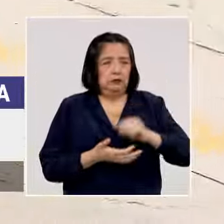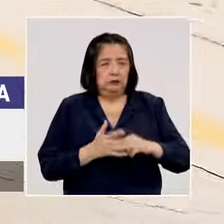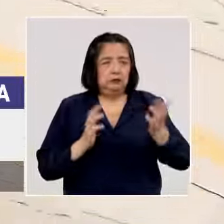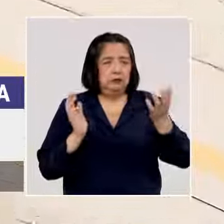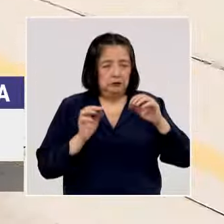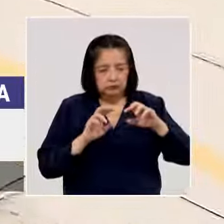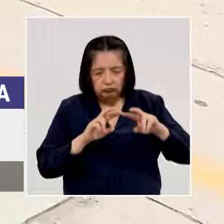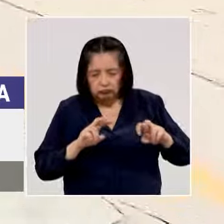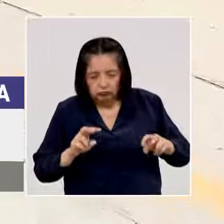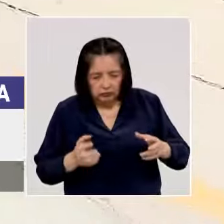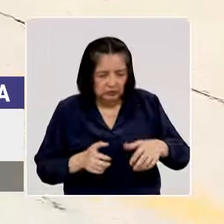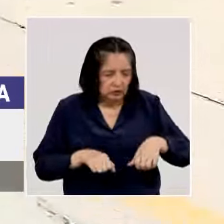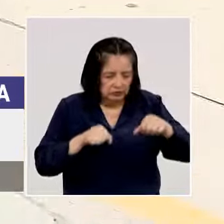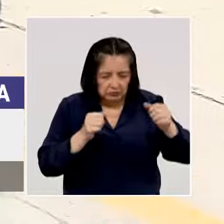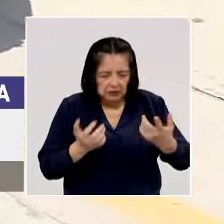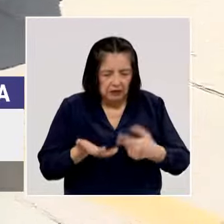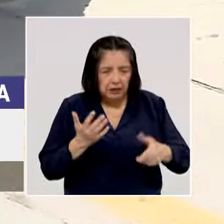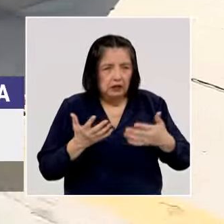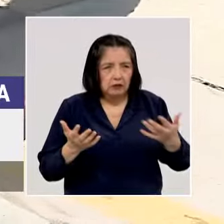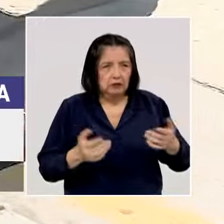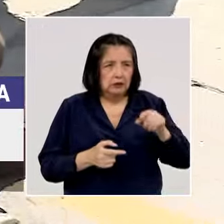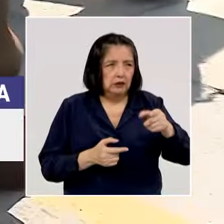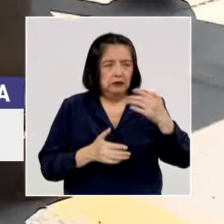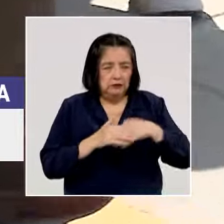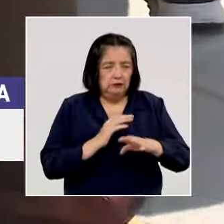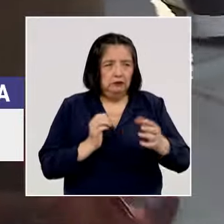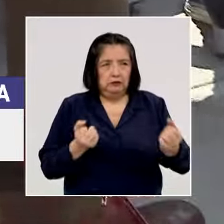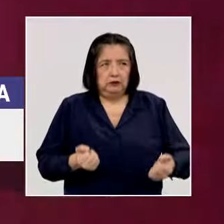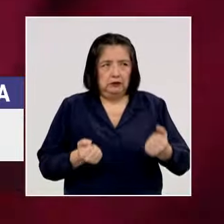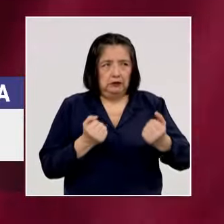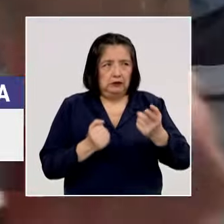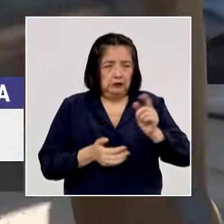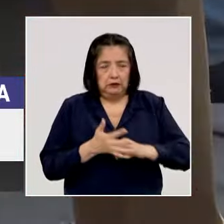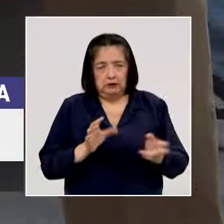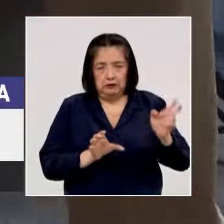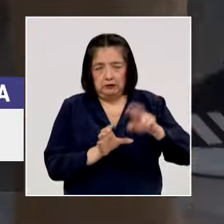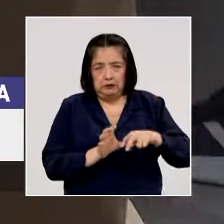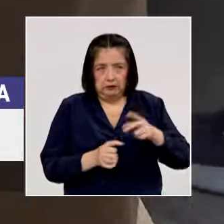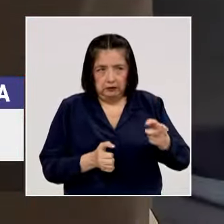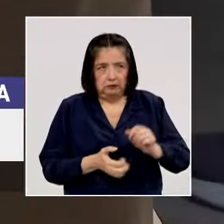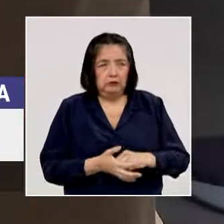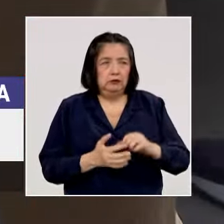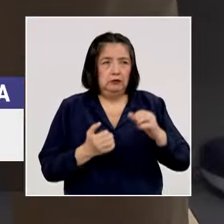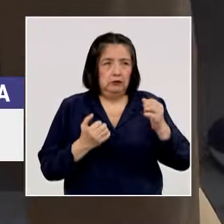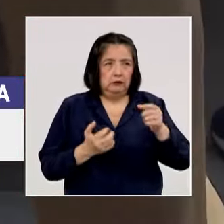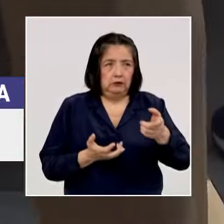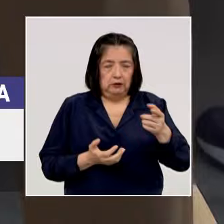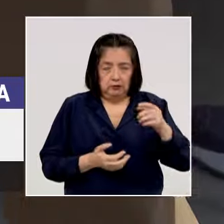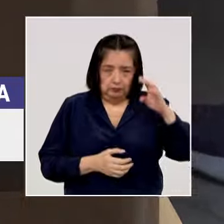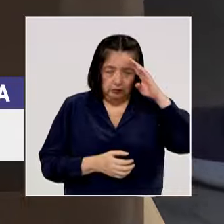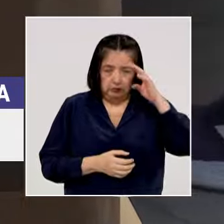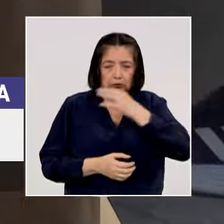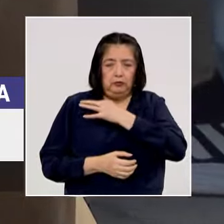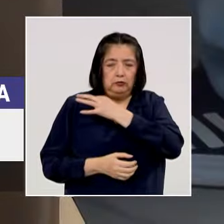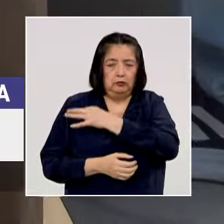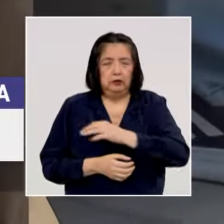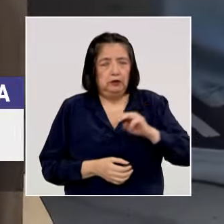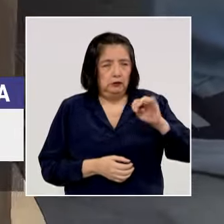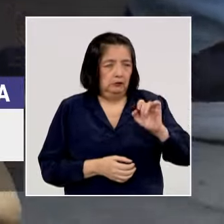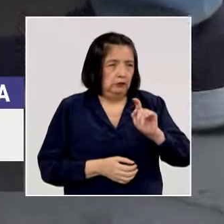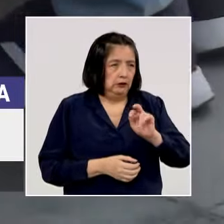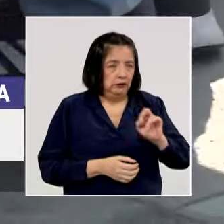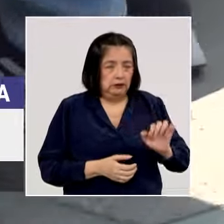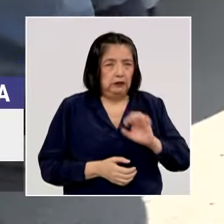registro detallado de qué es lo que se ha encontrado en este vehículo en el que se venía trasladando, repetimos, el coronel Martín González